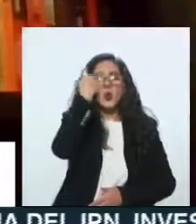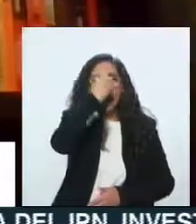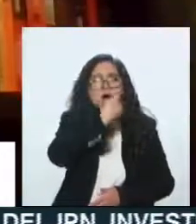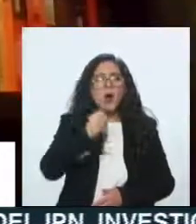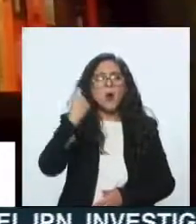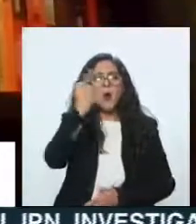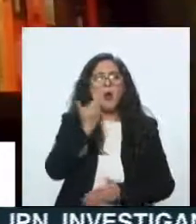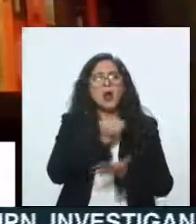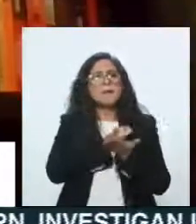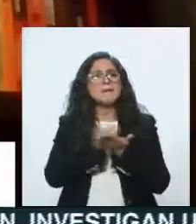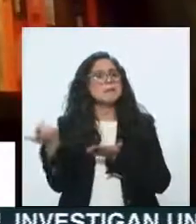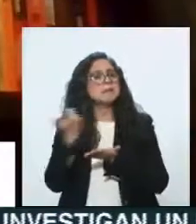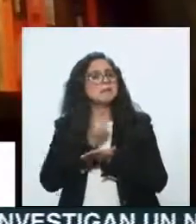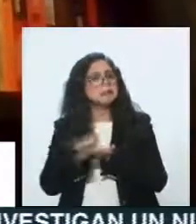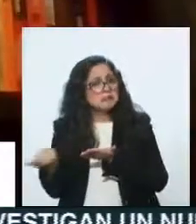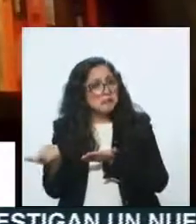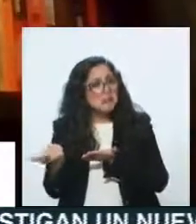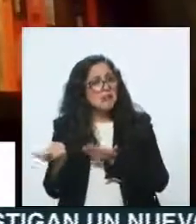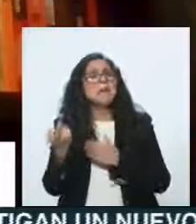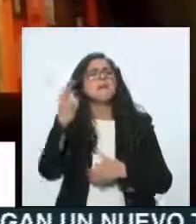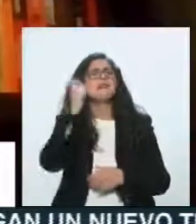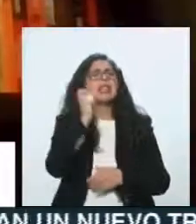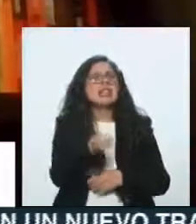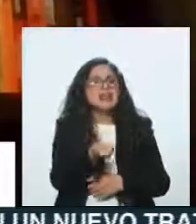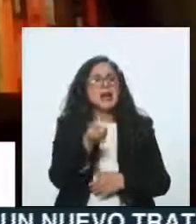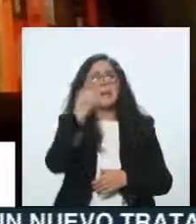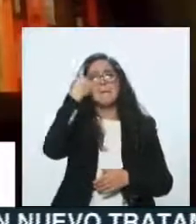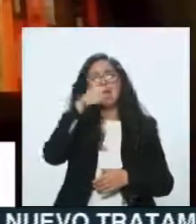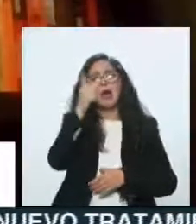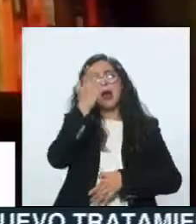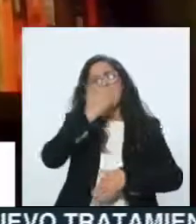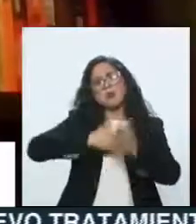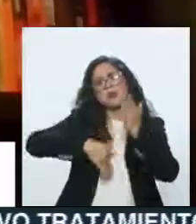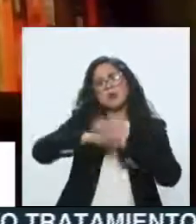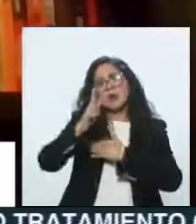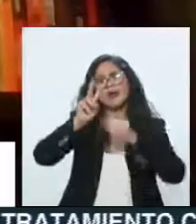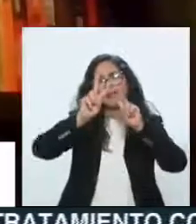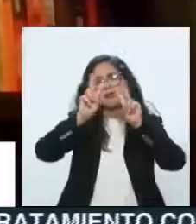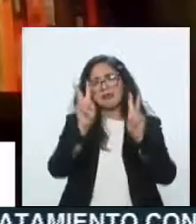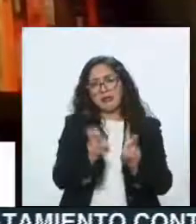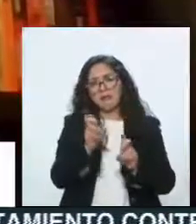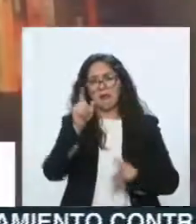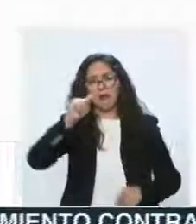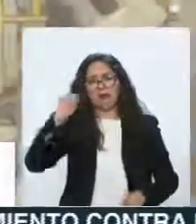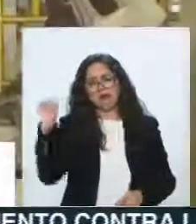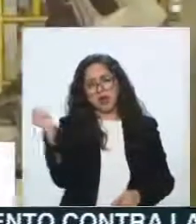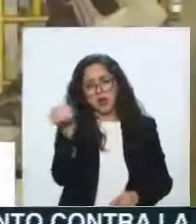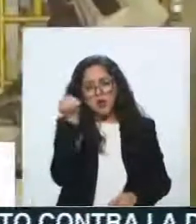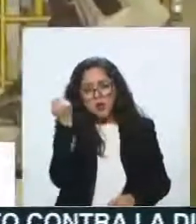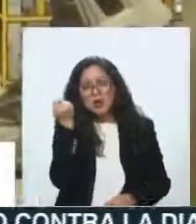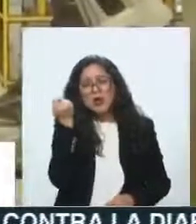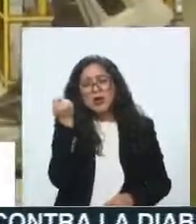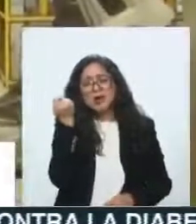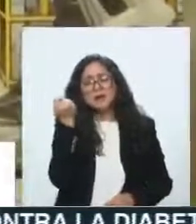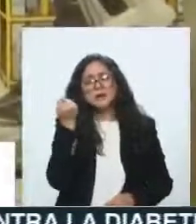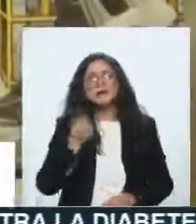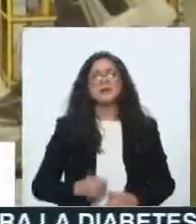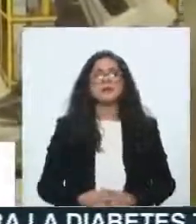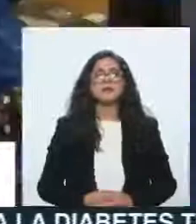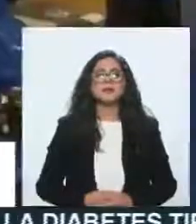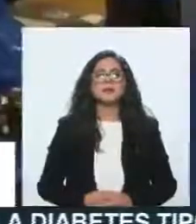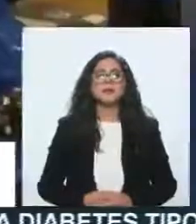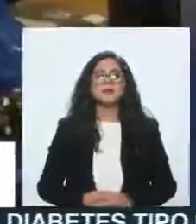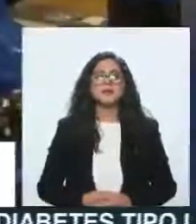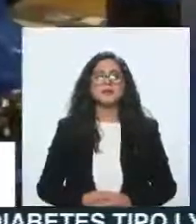Reserva en particular para el desarrollo tecnológico una parte muy de esta parte, o sea, bueno, que tienen que